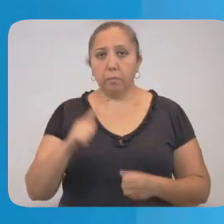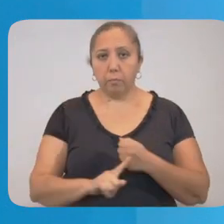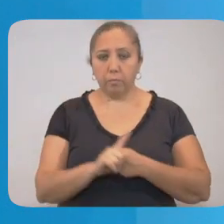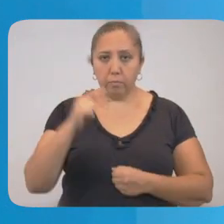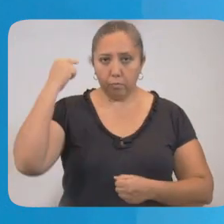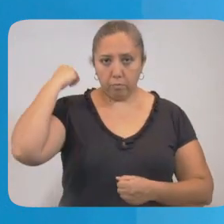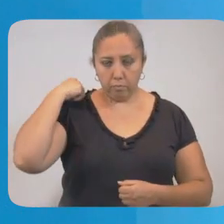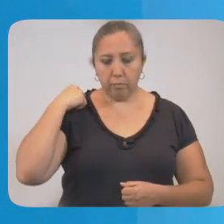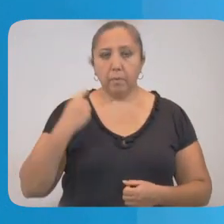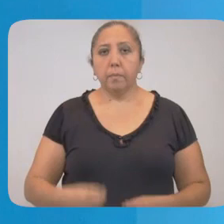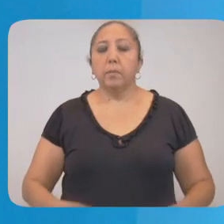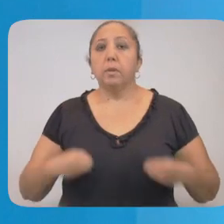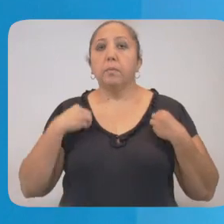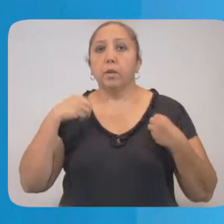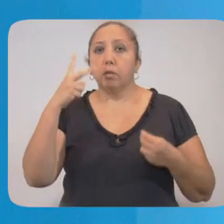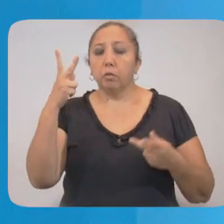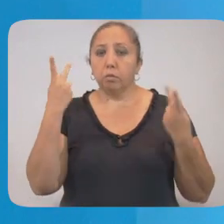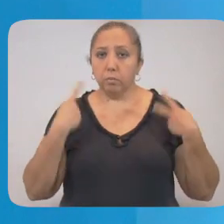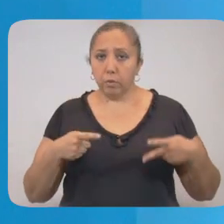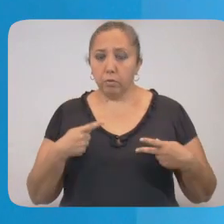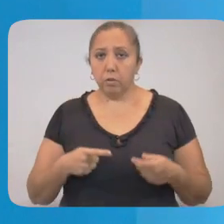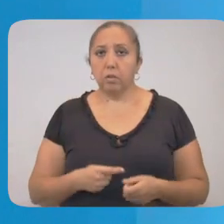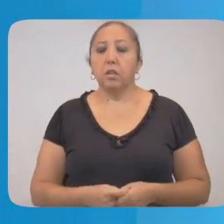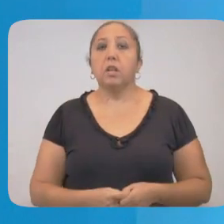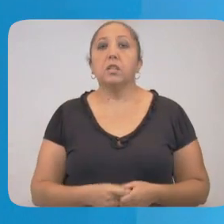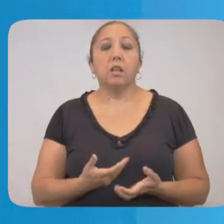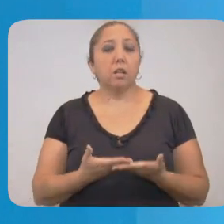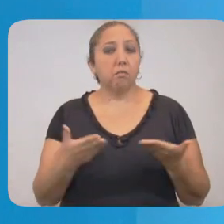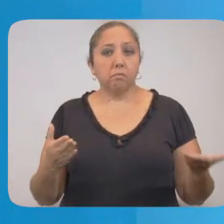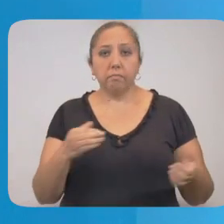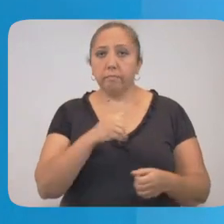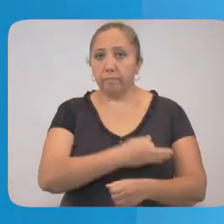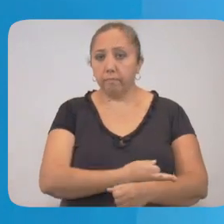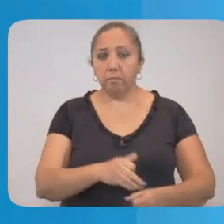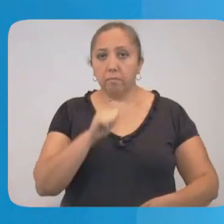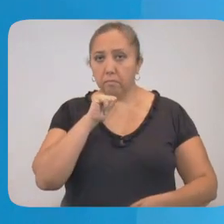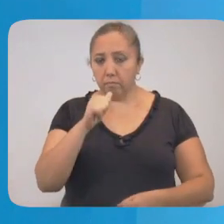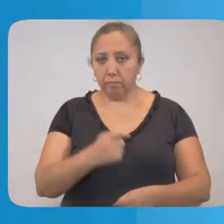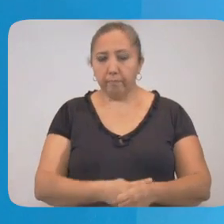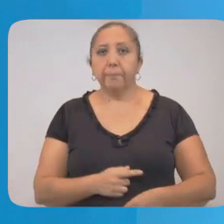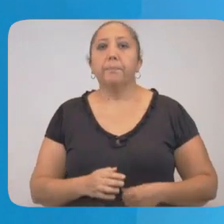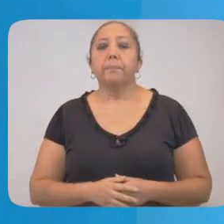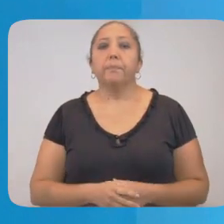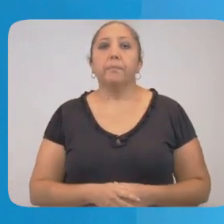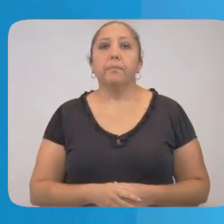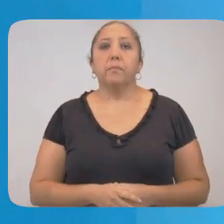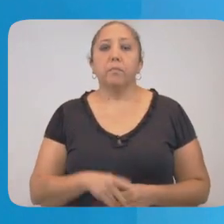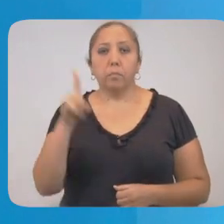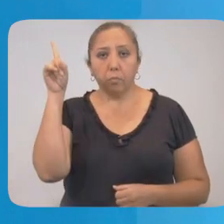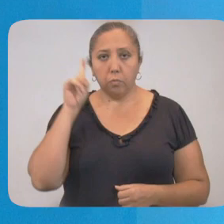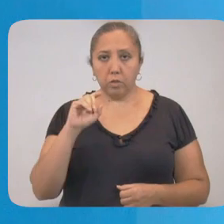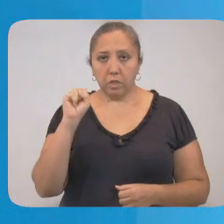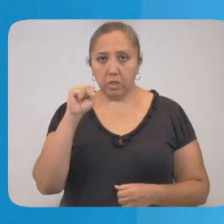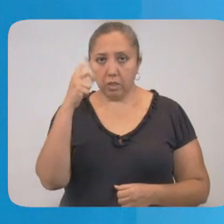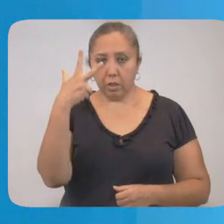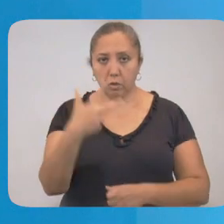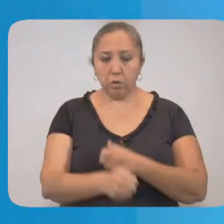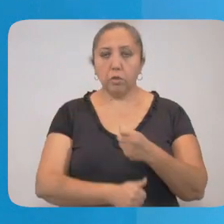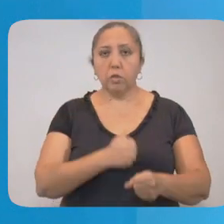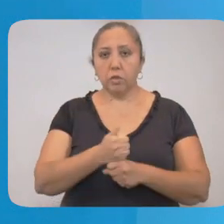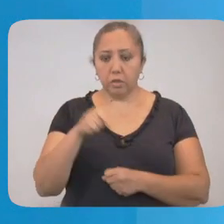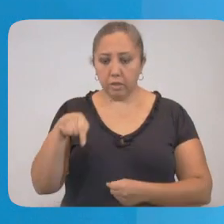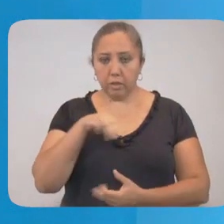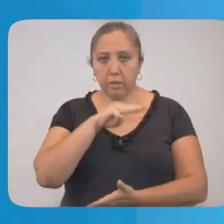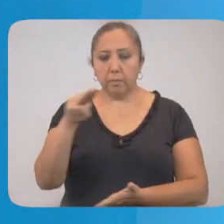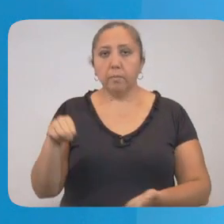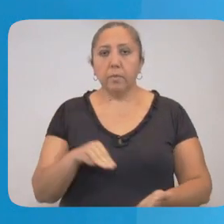La paciente convivía con 2 contactos, los cuales hasta el momento se reportan sin síntomas. Mujer de 68 años de Mérida